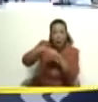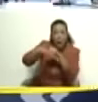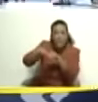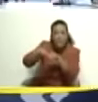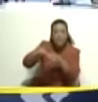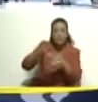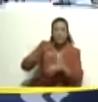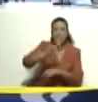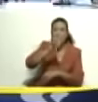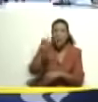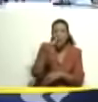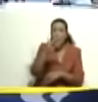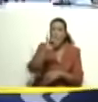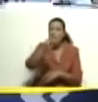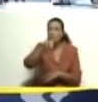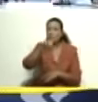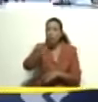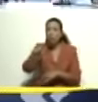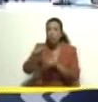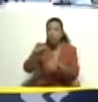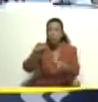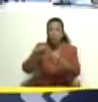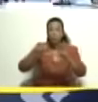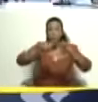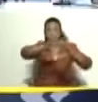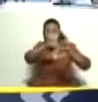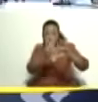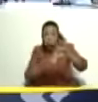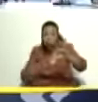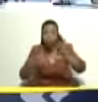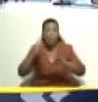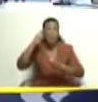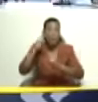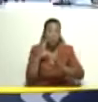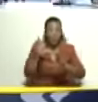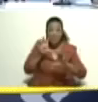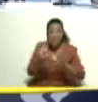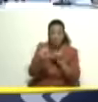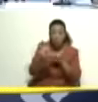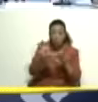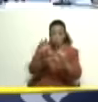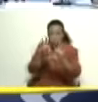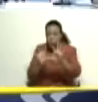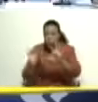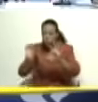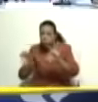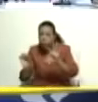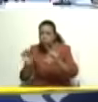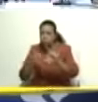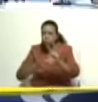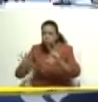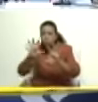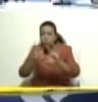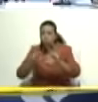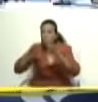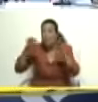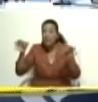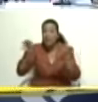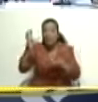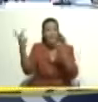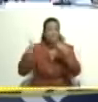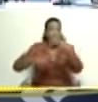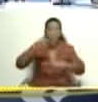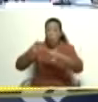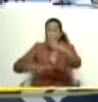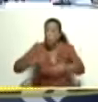esta región de Guayana. Es la gran región, el Estado Bolívar es el Estado por excelencia para